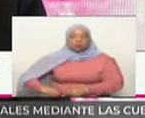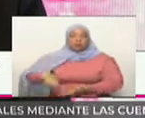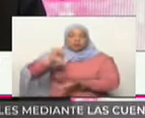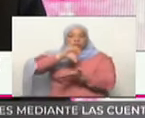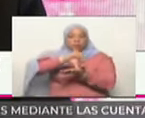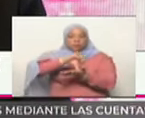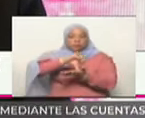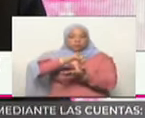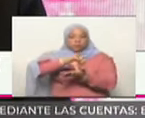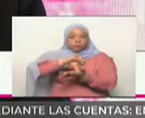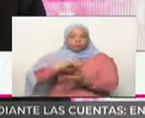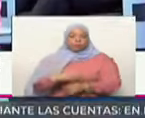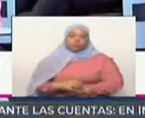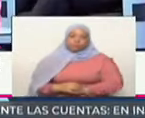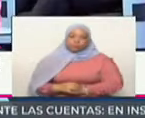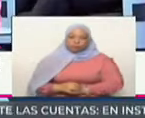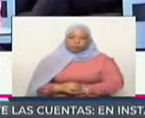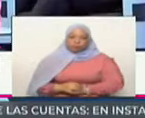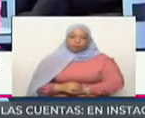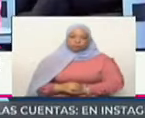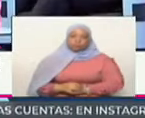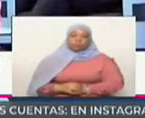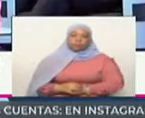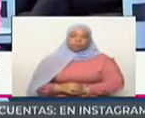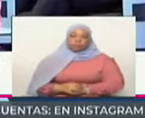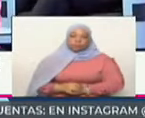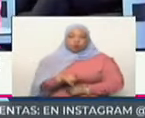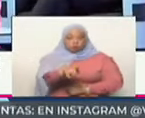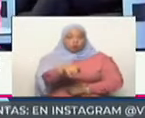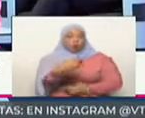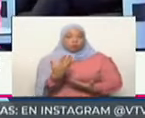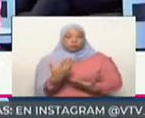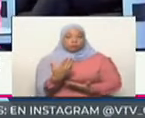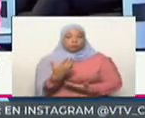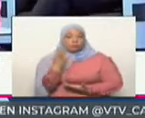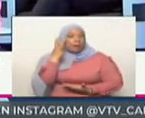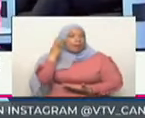tú, te voy a decir,